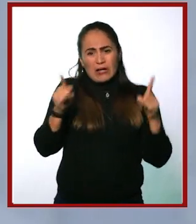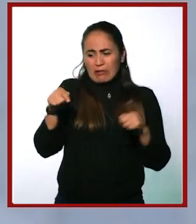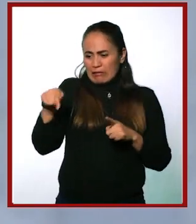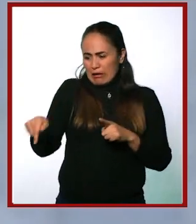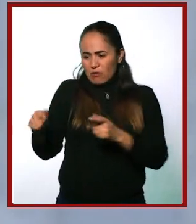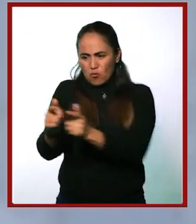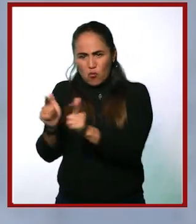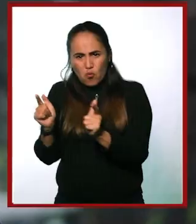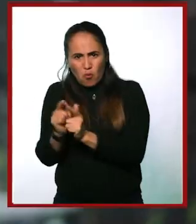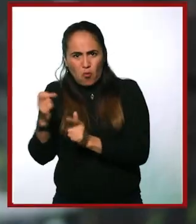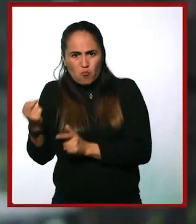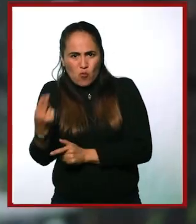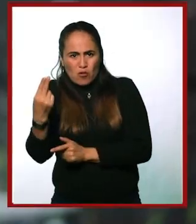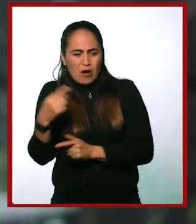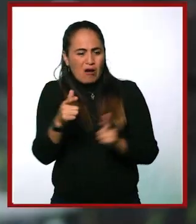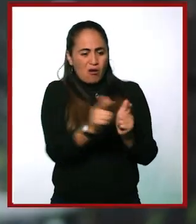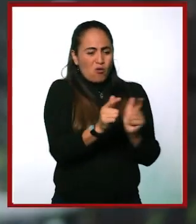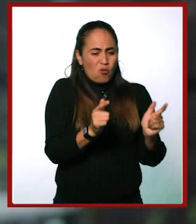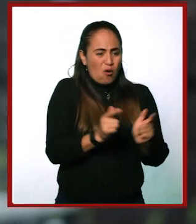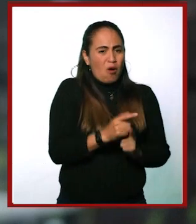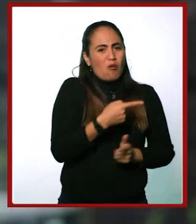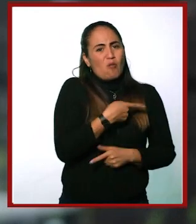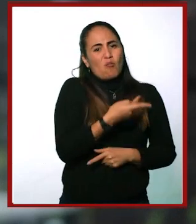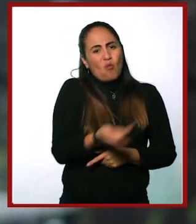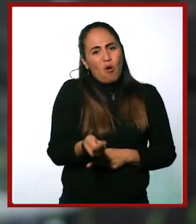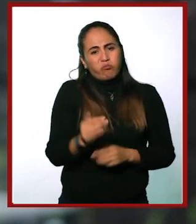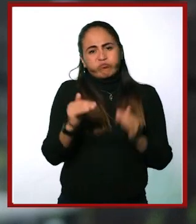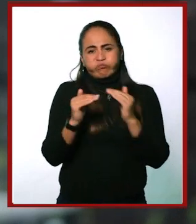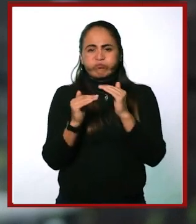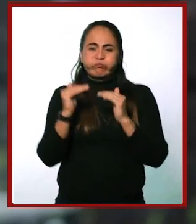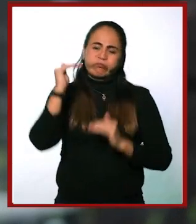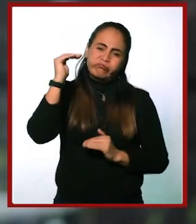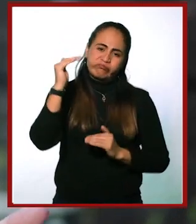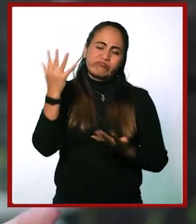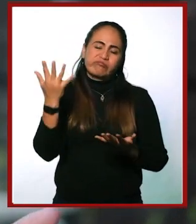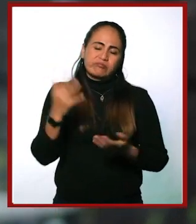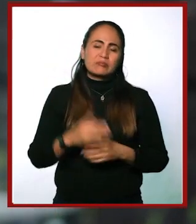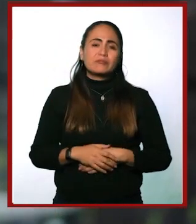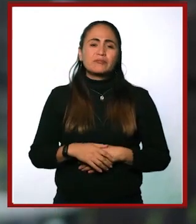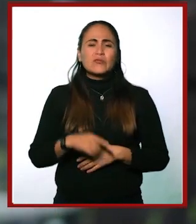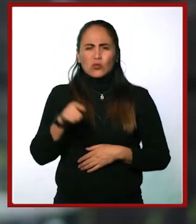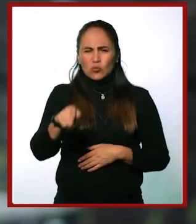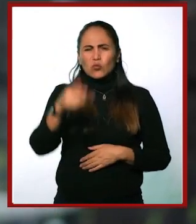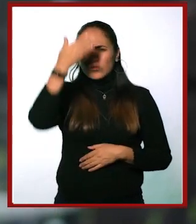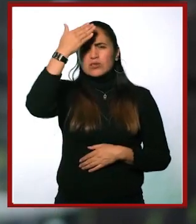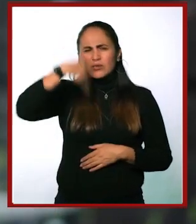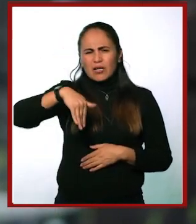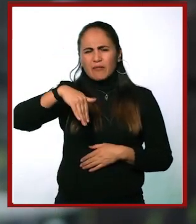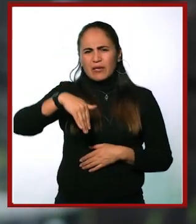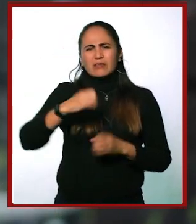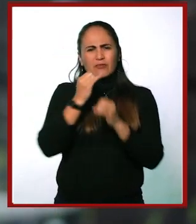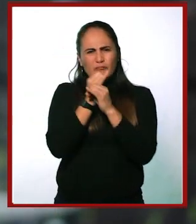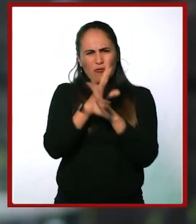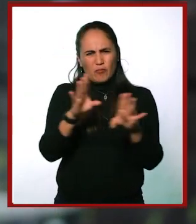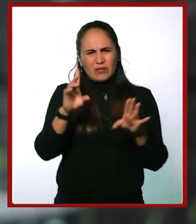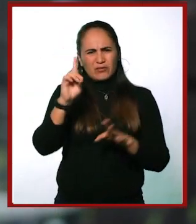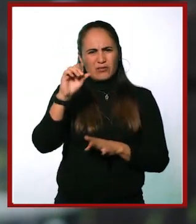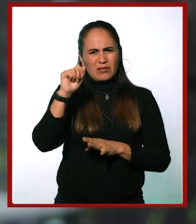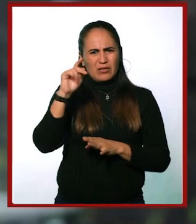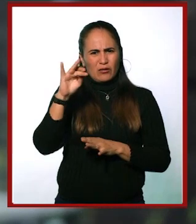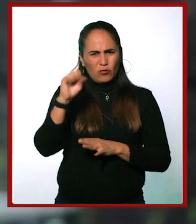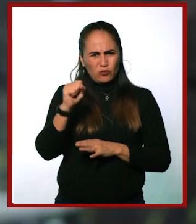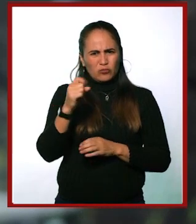para unos y otros. Tienes razón. Hablando de desigualdades, ¿sabías, por ejemplo, que según los datos reportados